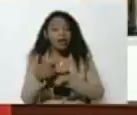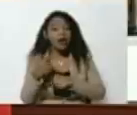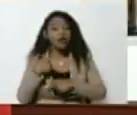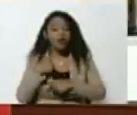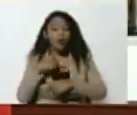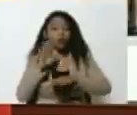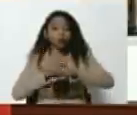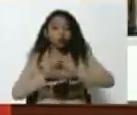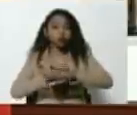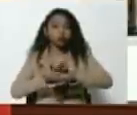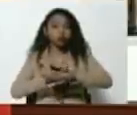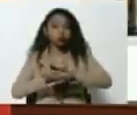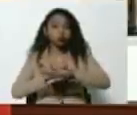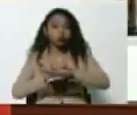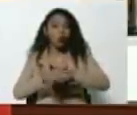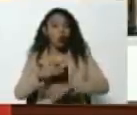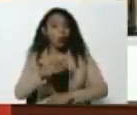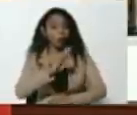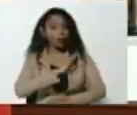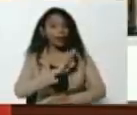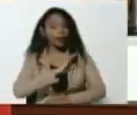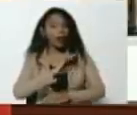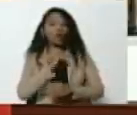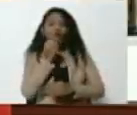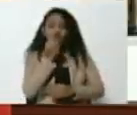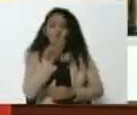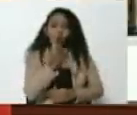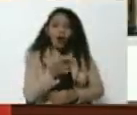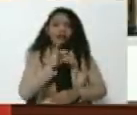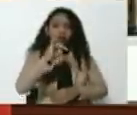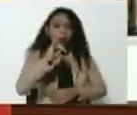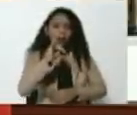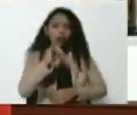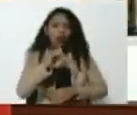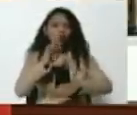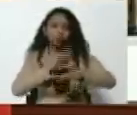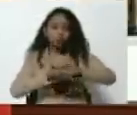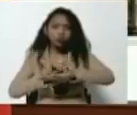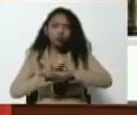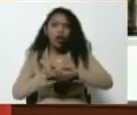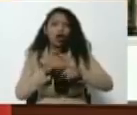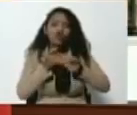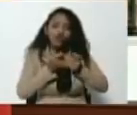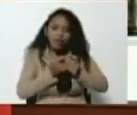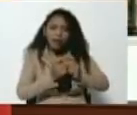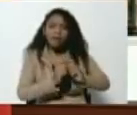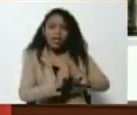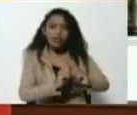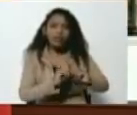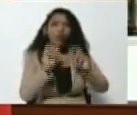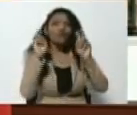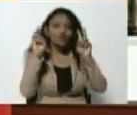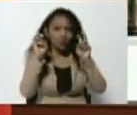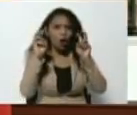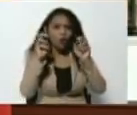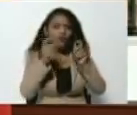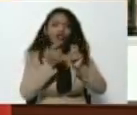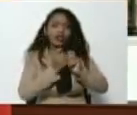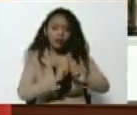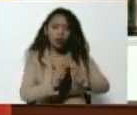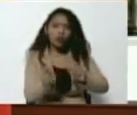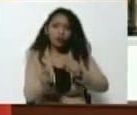anunciar, voy a tener buenas noticias en torno a los tratamientos, nuevos tratamientos